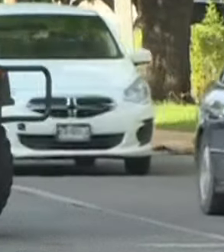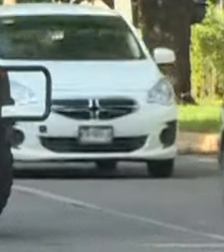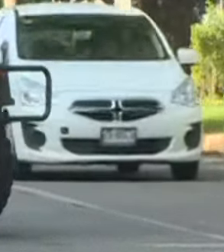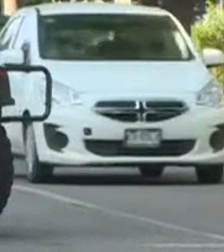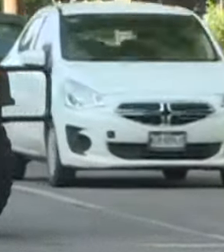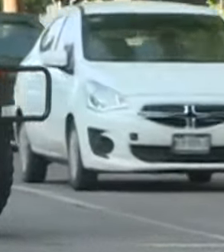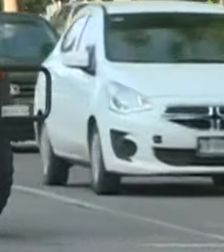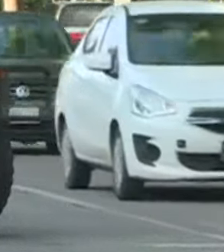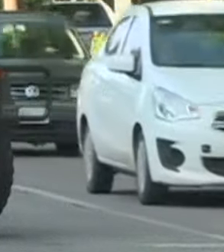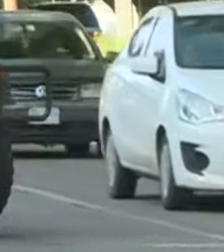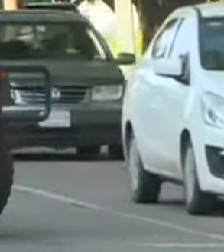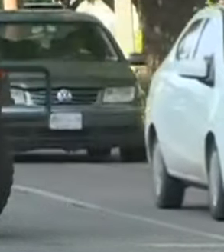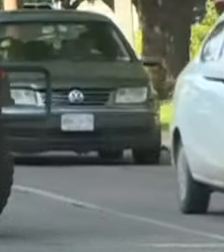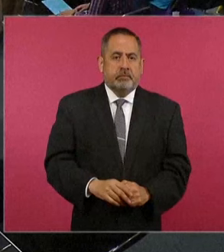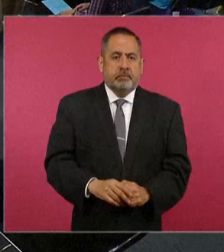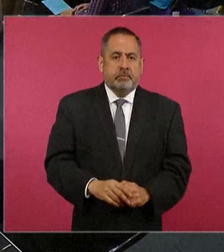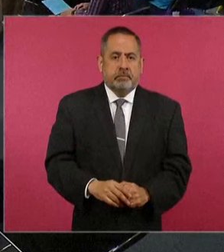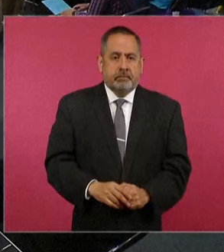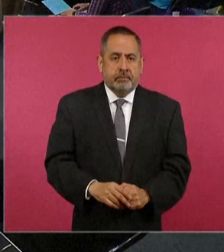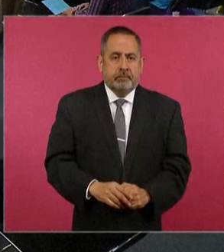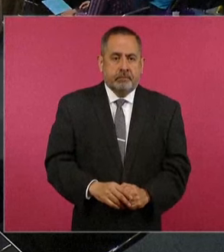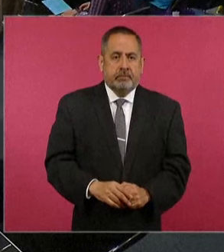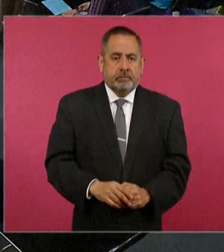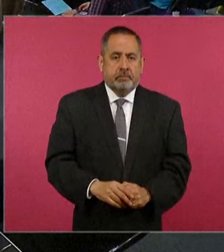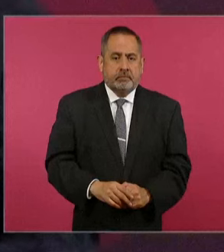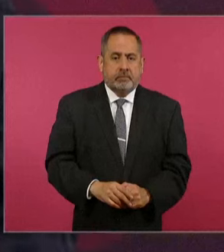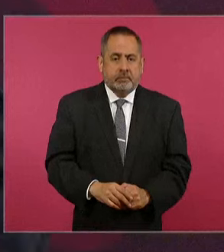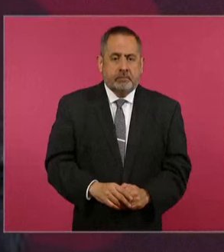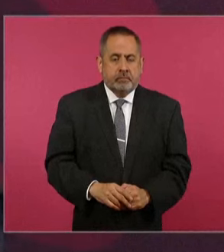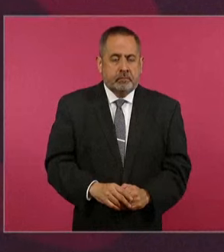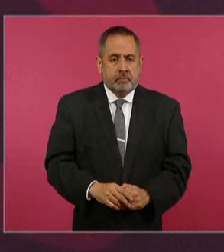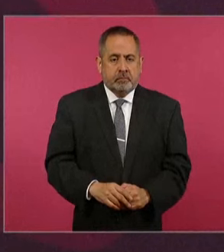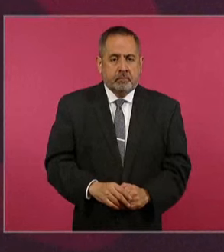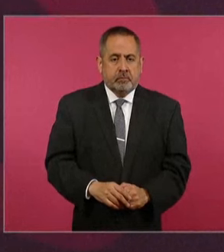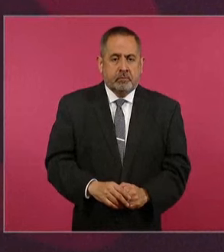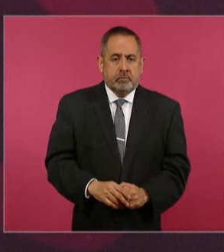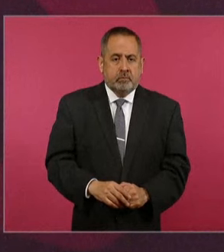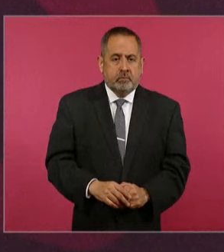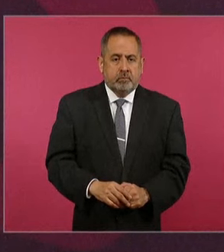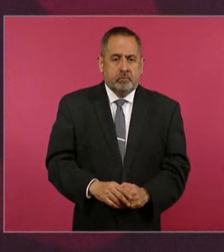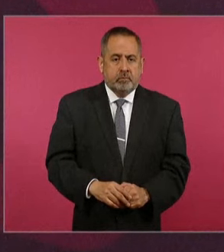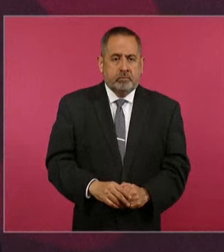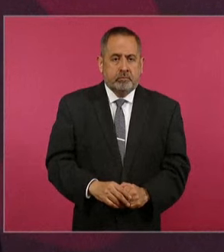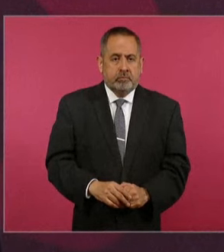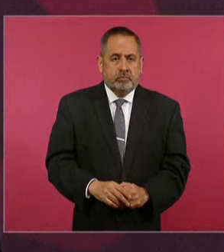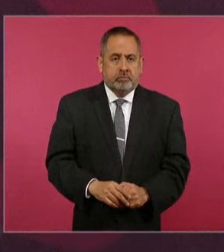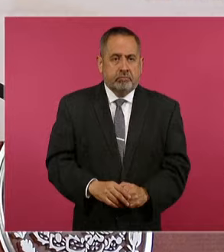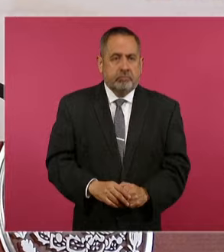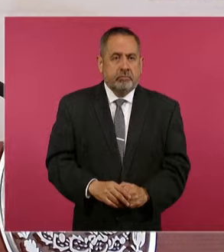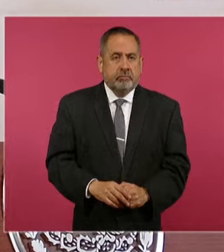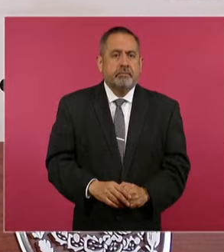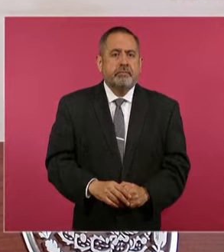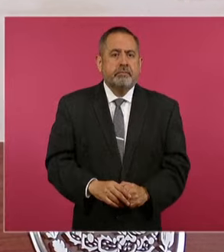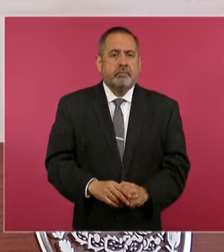por narcotráfico y lavado de activos el mandatario mexicano aseguró que las averiguaciones apuntan a que no hay indicios de que se vaya a